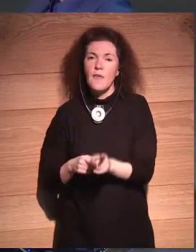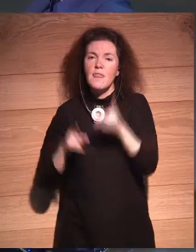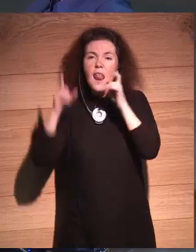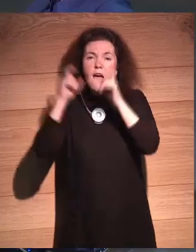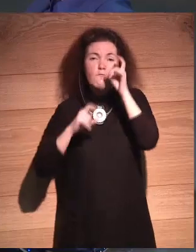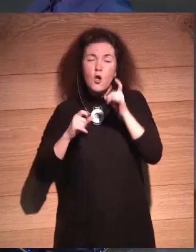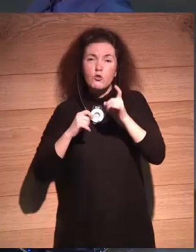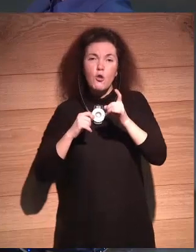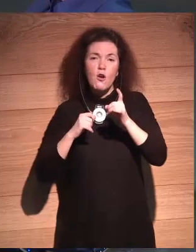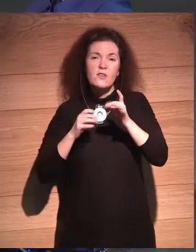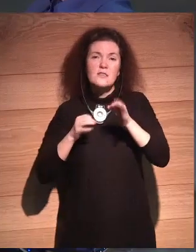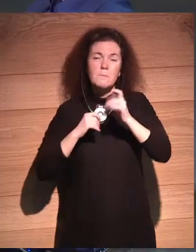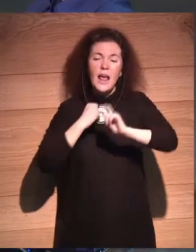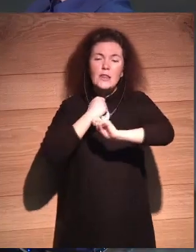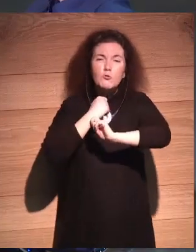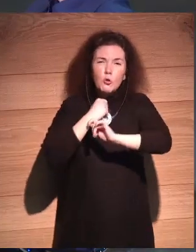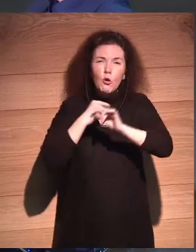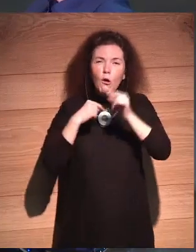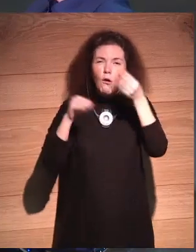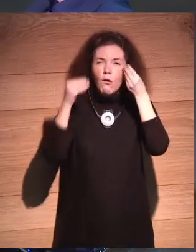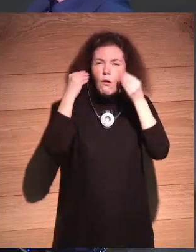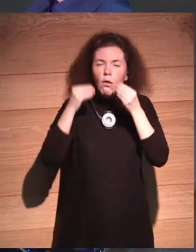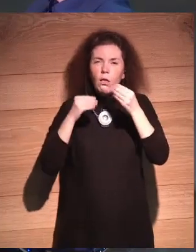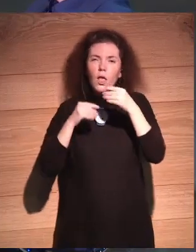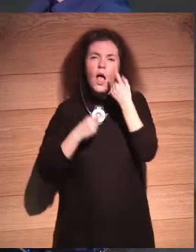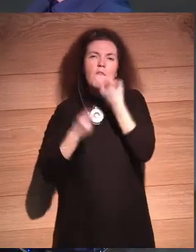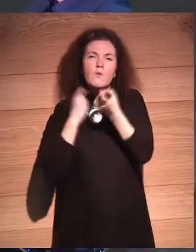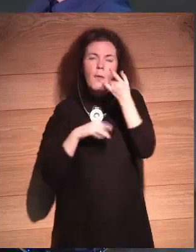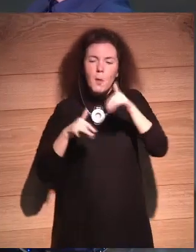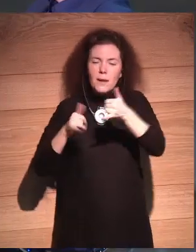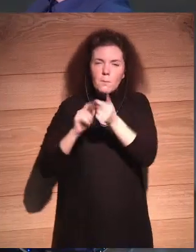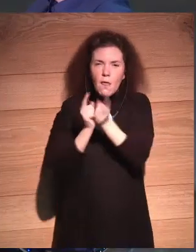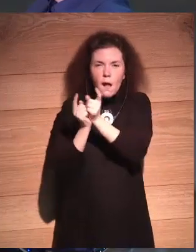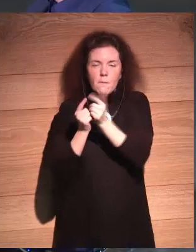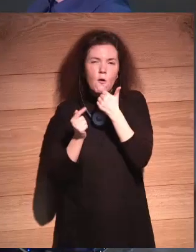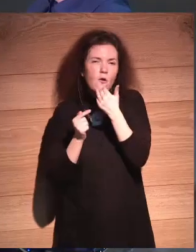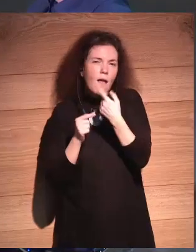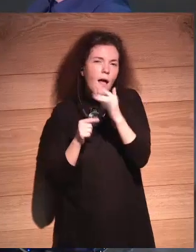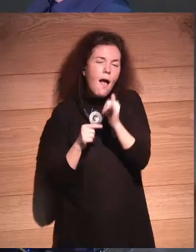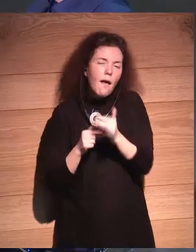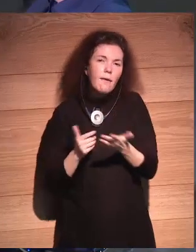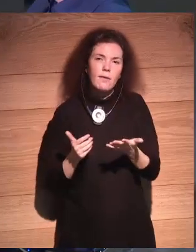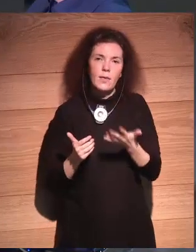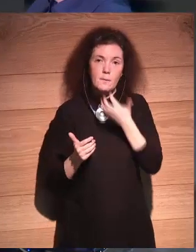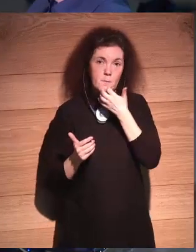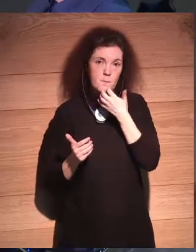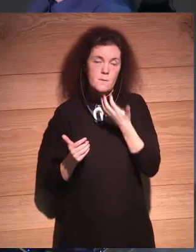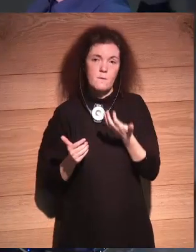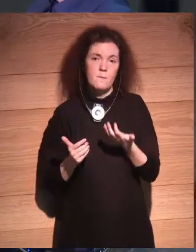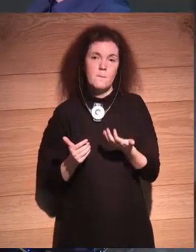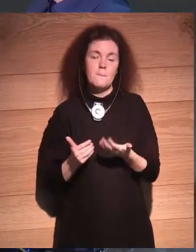suelen estar retocadas, la información suele estar manipulada de alguna forma.